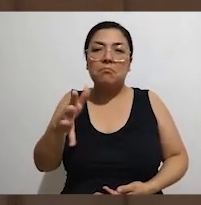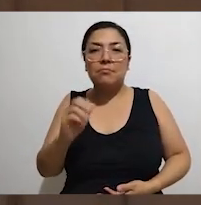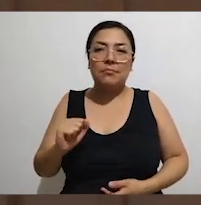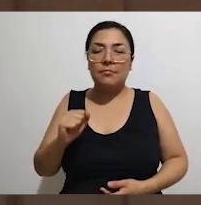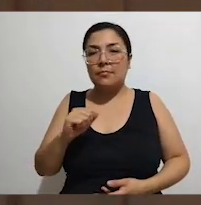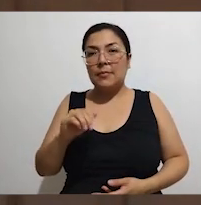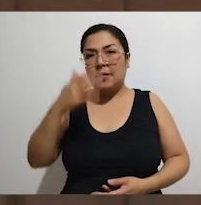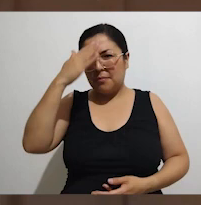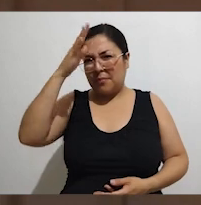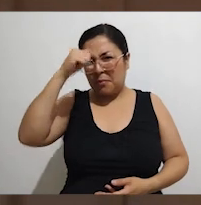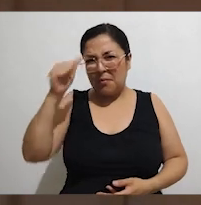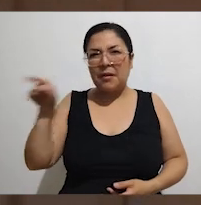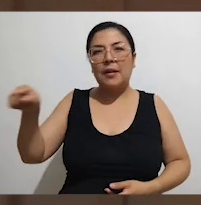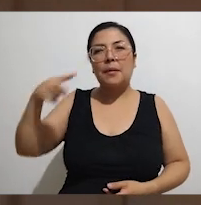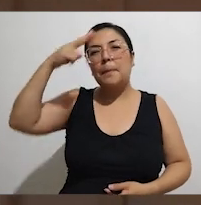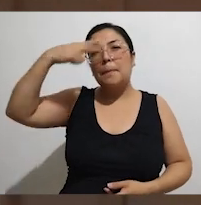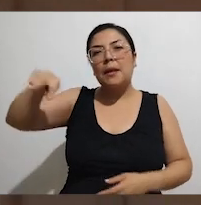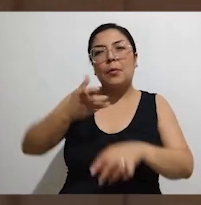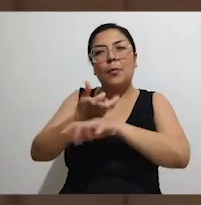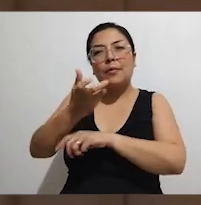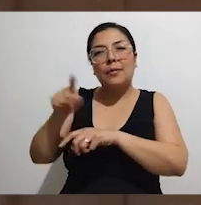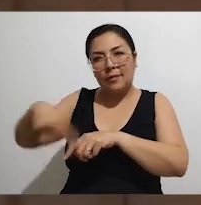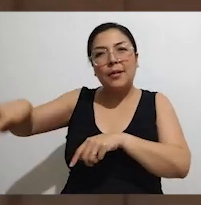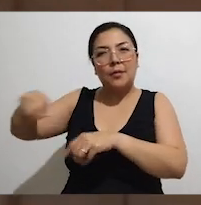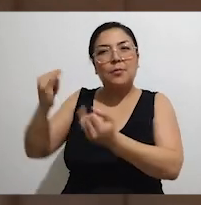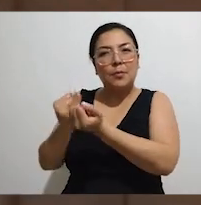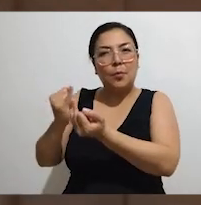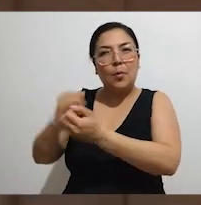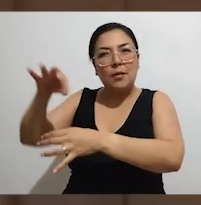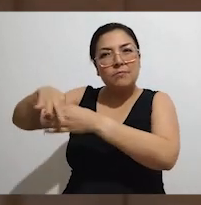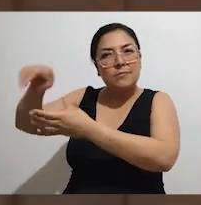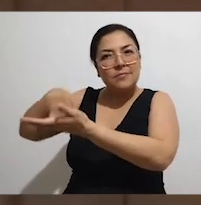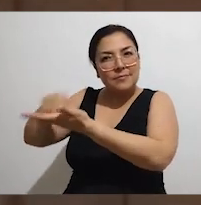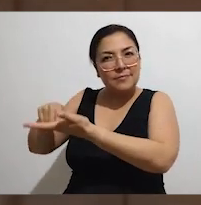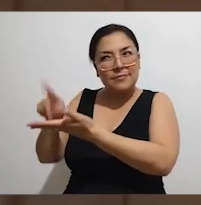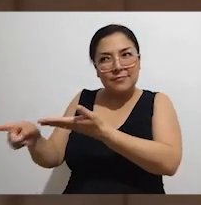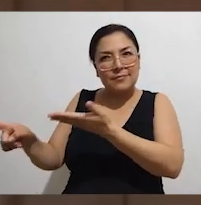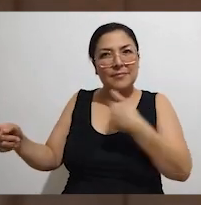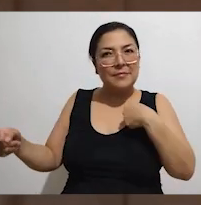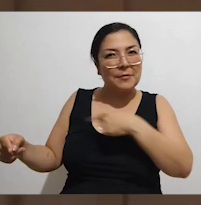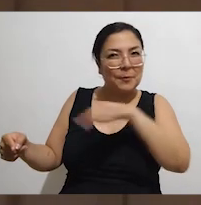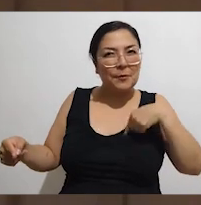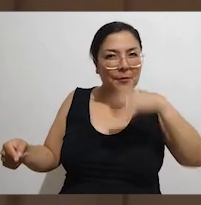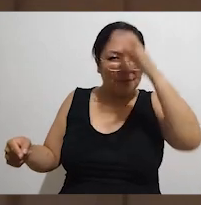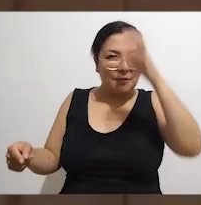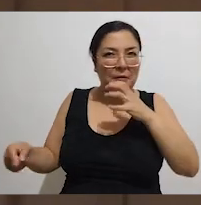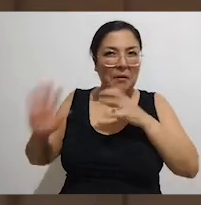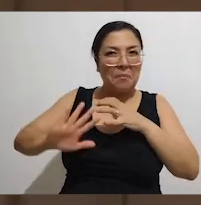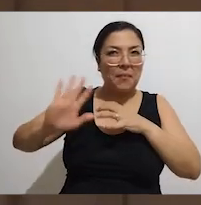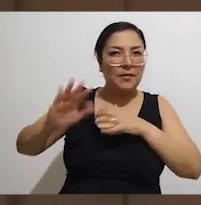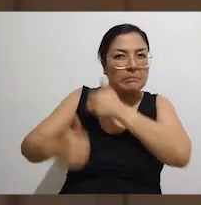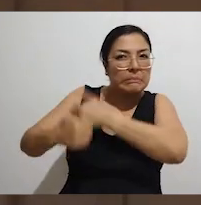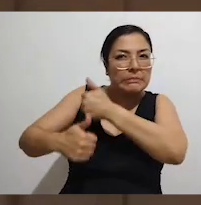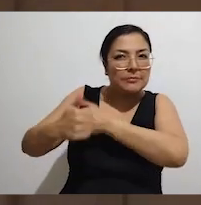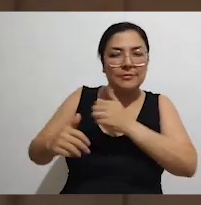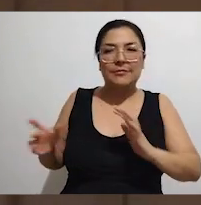competíamos con la elección del Estado de México en la observación electoral, valga el comercial, le ganamos en número de observadores al Estado de México. Tuvimos